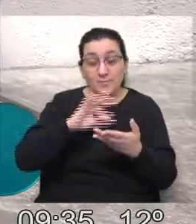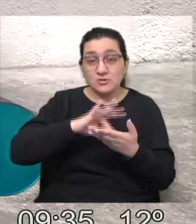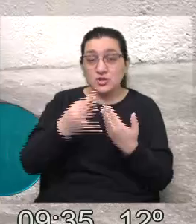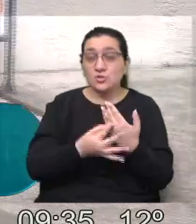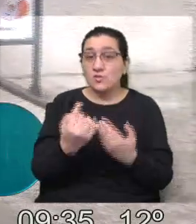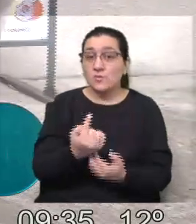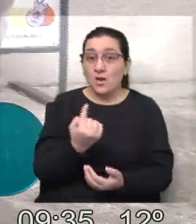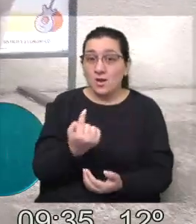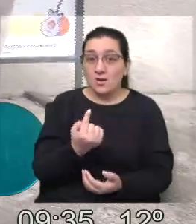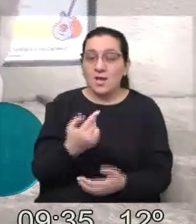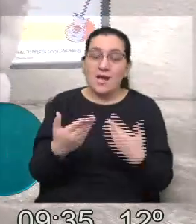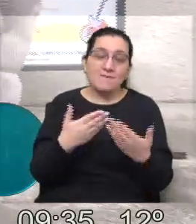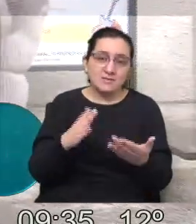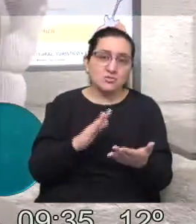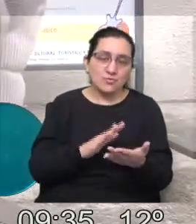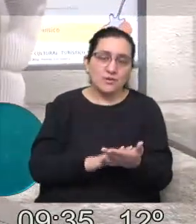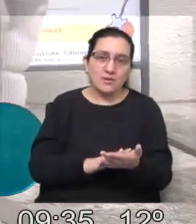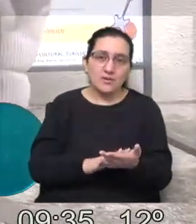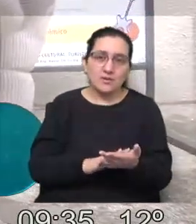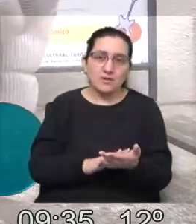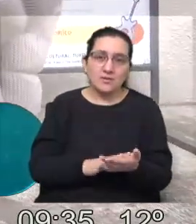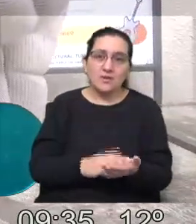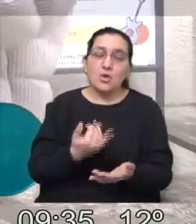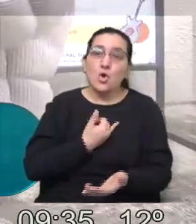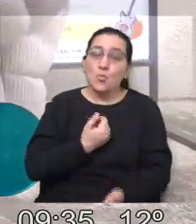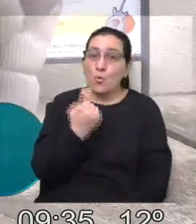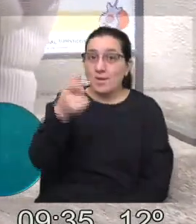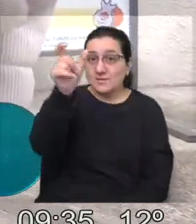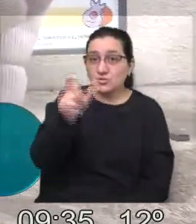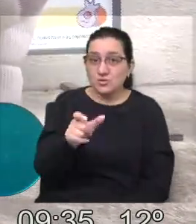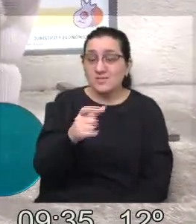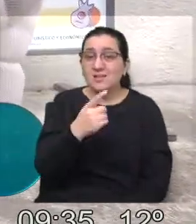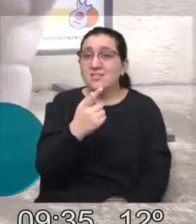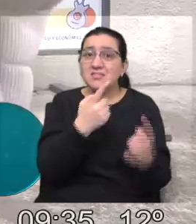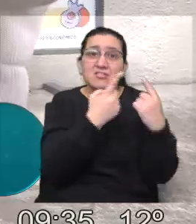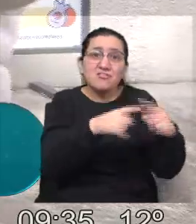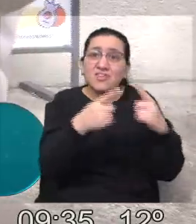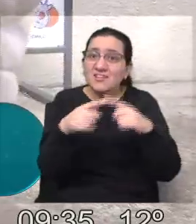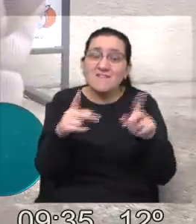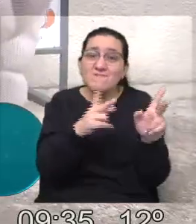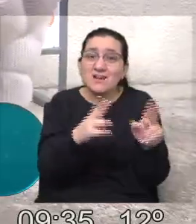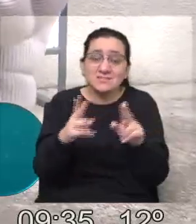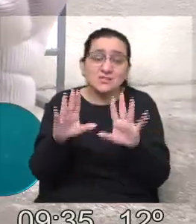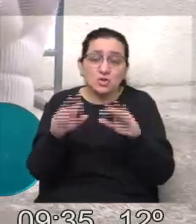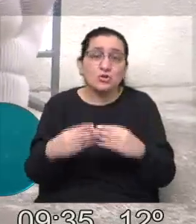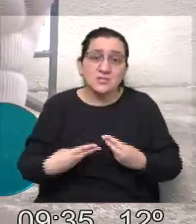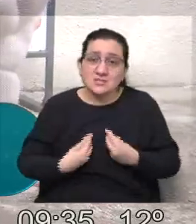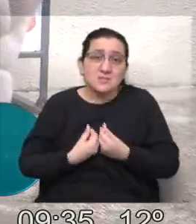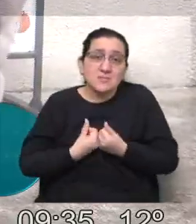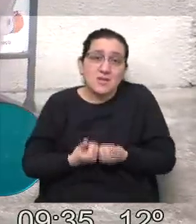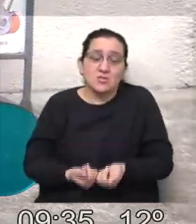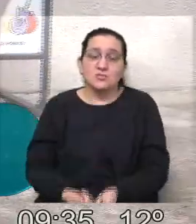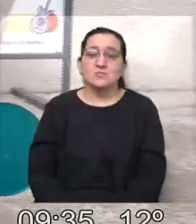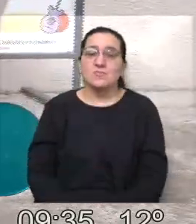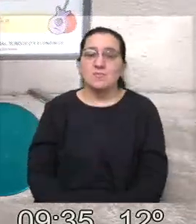individual, habla de eso, ¿no? De cómo una persona pasa por todas las fases y todos los sentimientos que puede llegar a